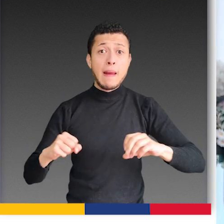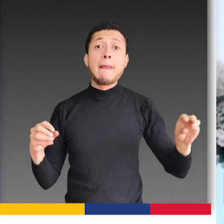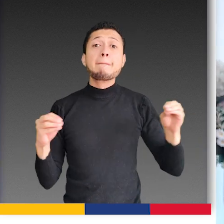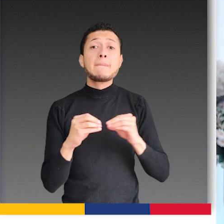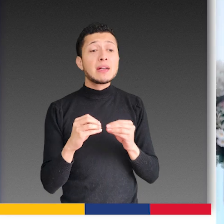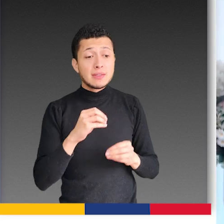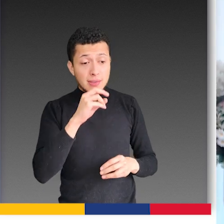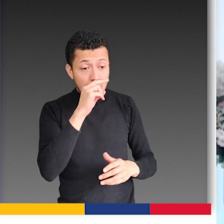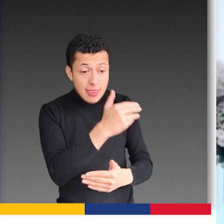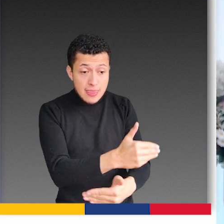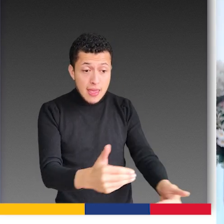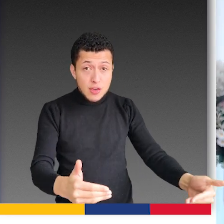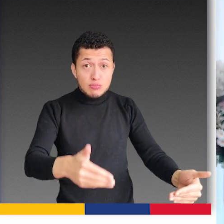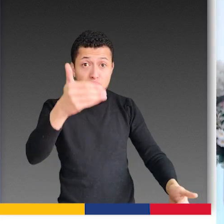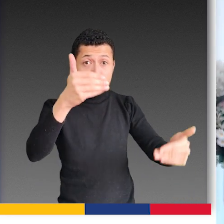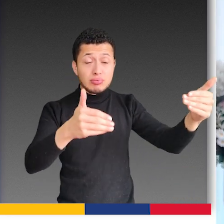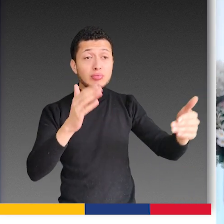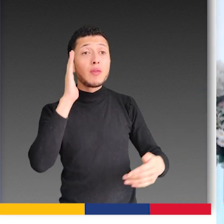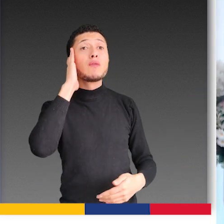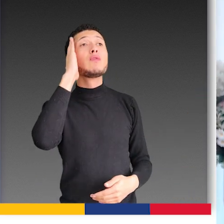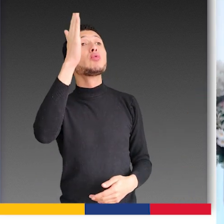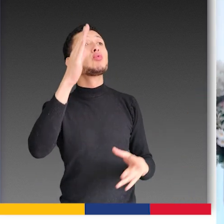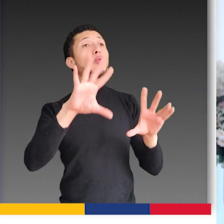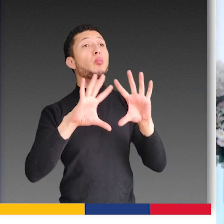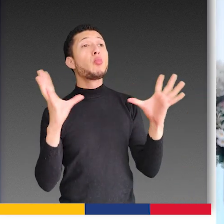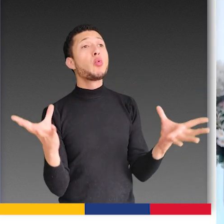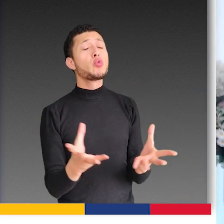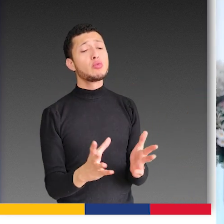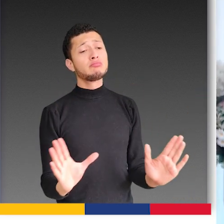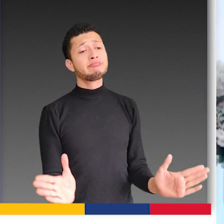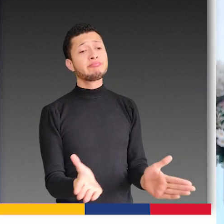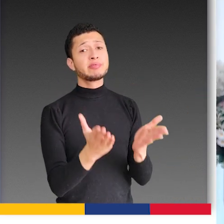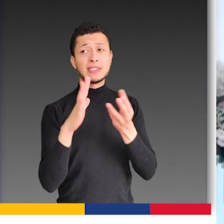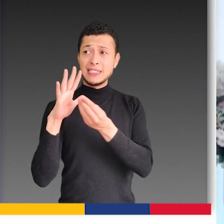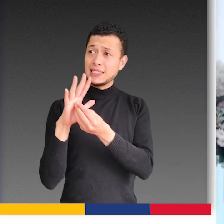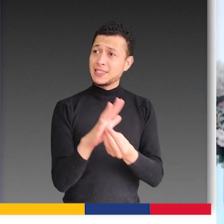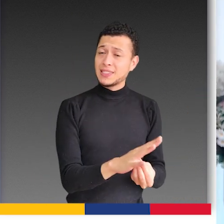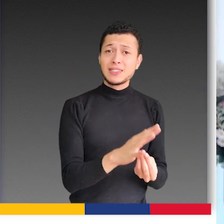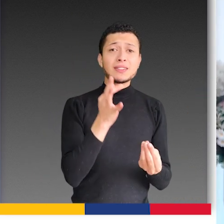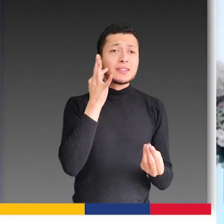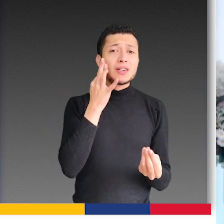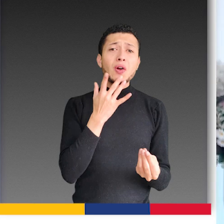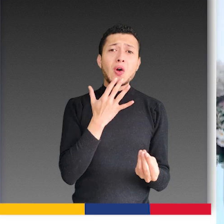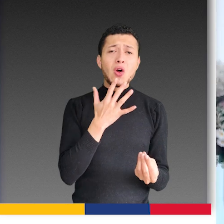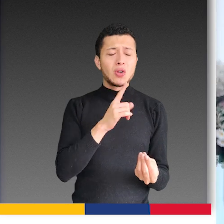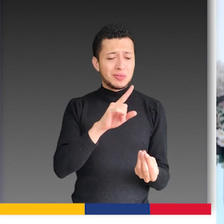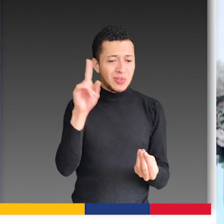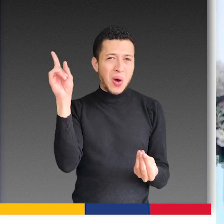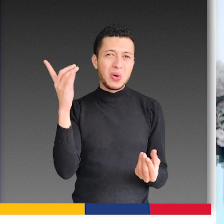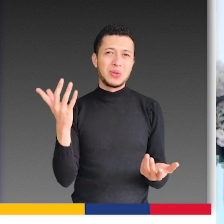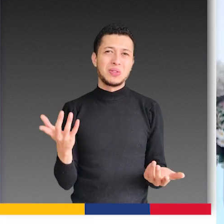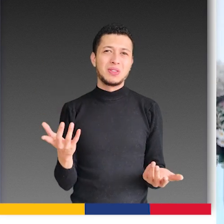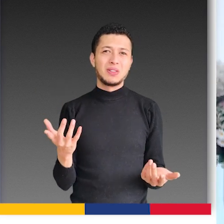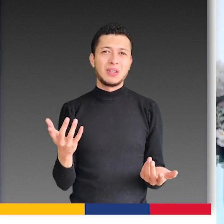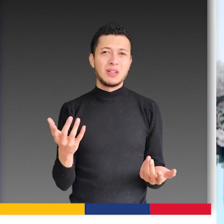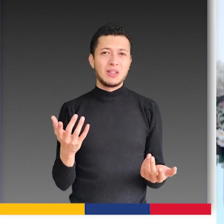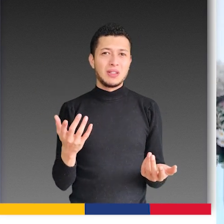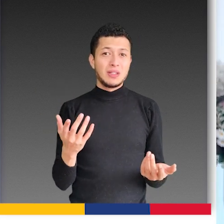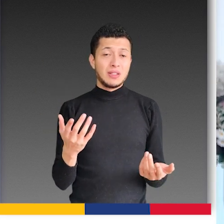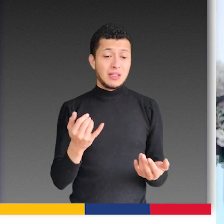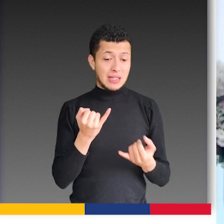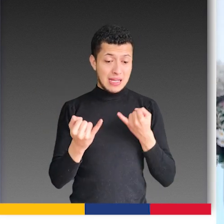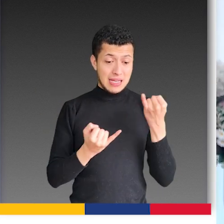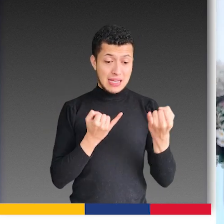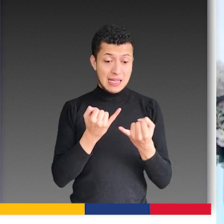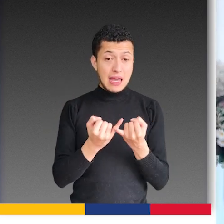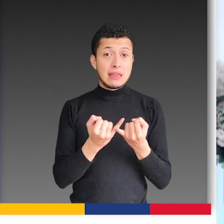dolor y sobre todo para legarle a nuestros niños y niñas un mundo posible donde no nos discriminen por